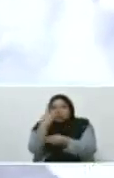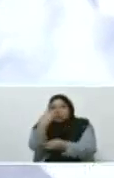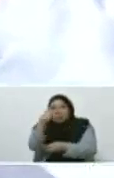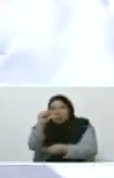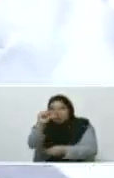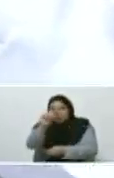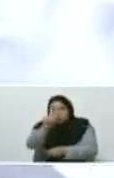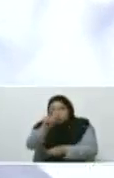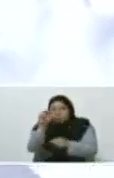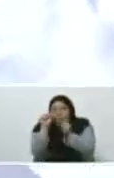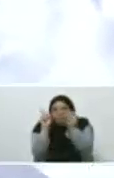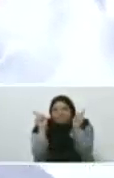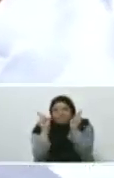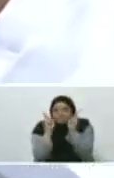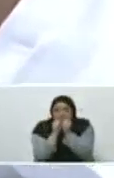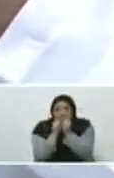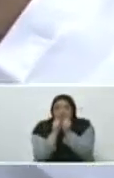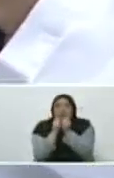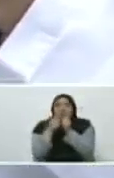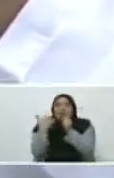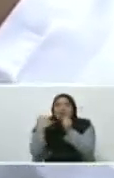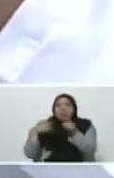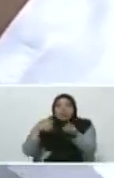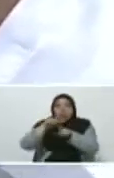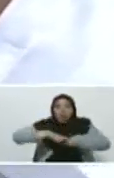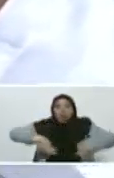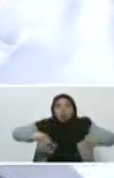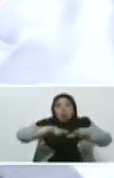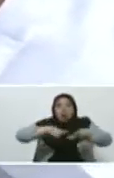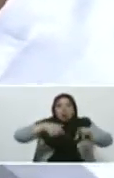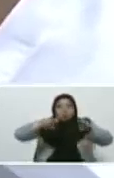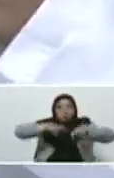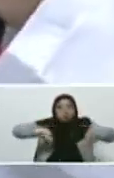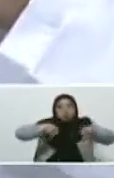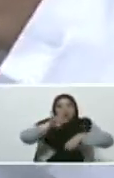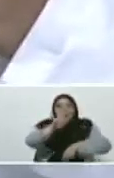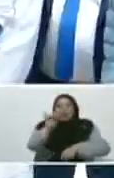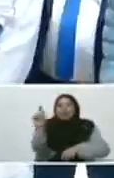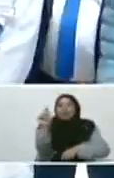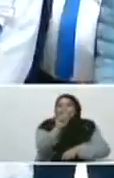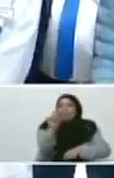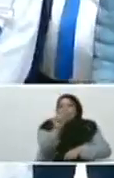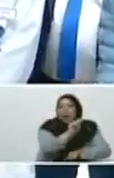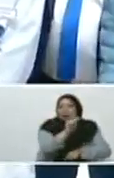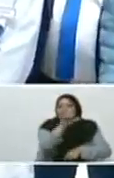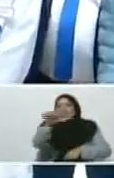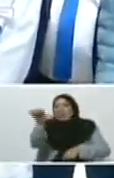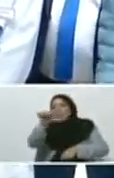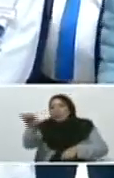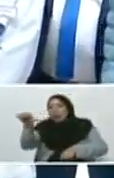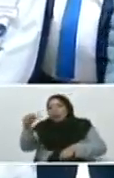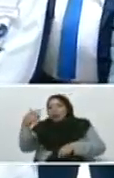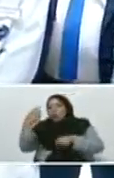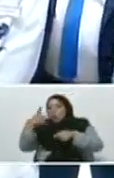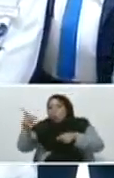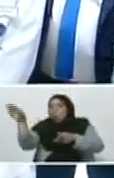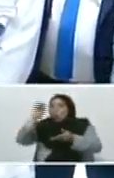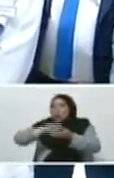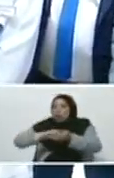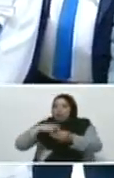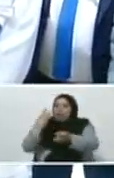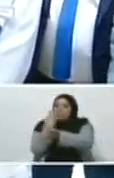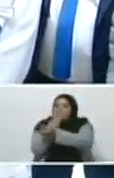la llevamos a la unidad de terapia celular, las tenemos 3-4 semanas, volvemos con el traumatólogo